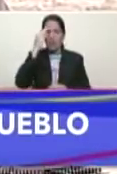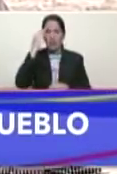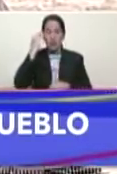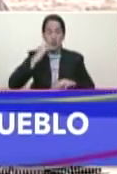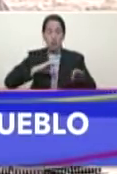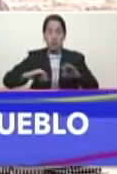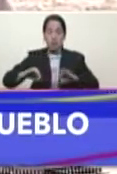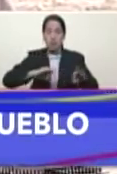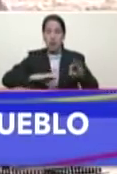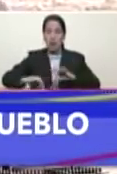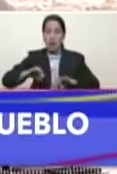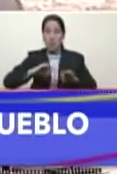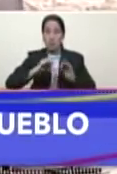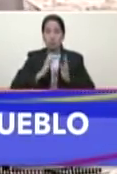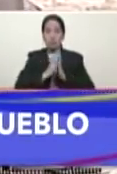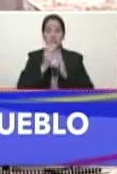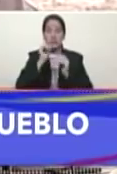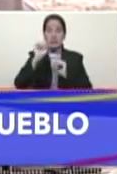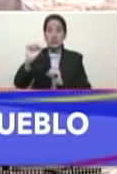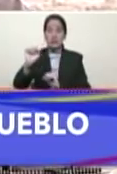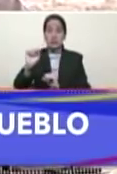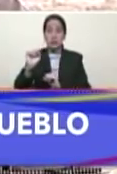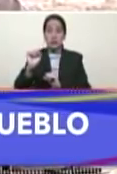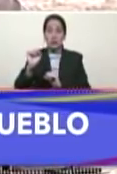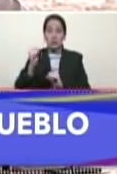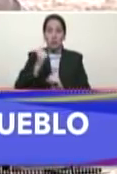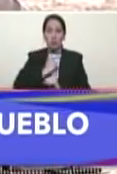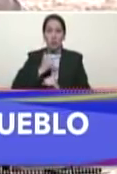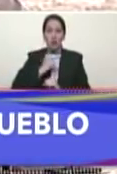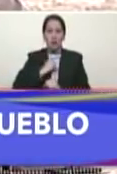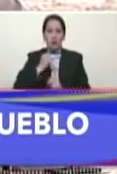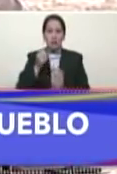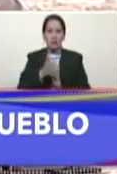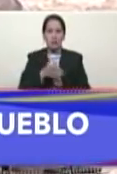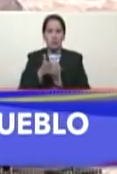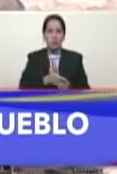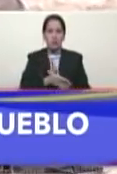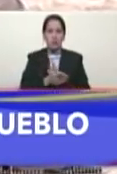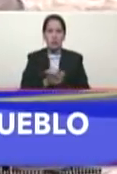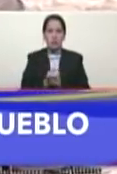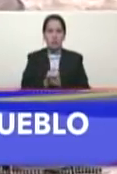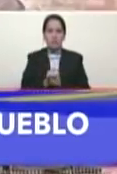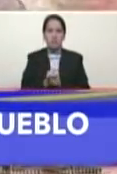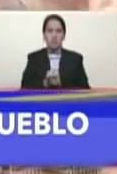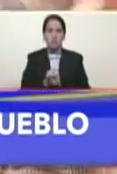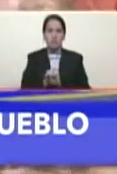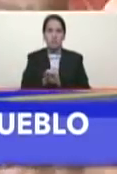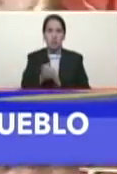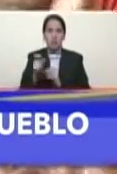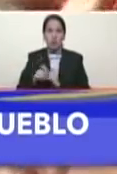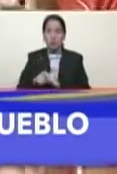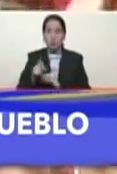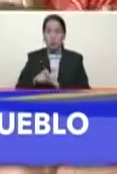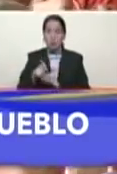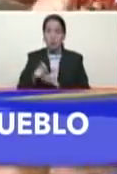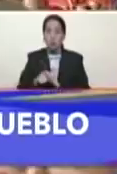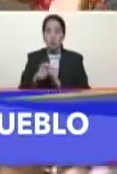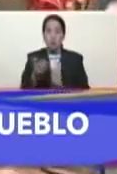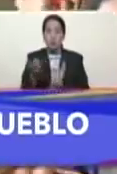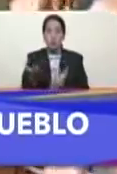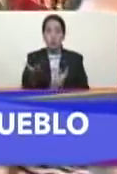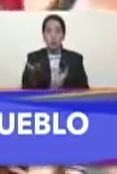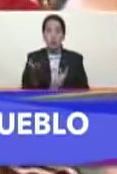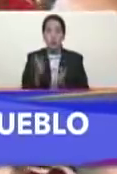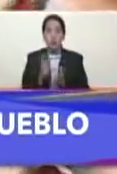el sagrado territorio de Venezuela en cualquier circunstancia, cuando sea y donde sea. Así